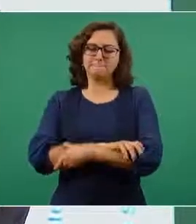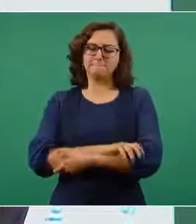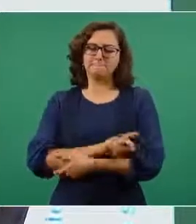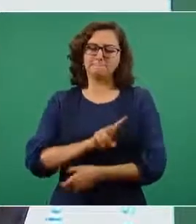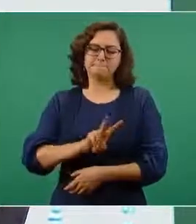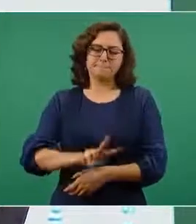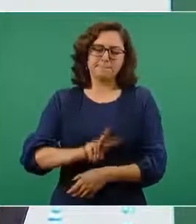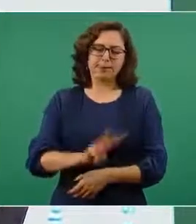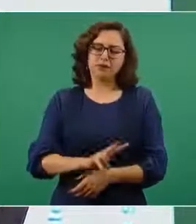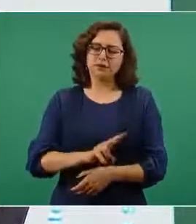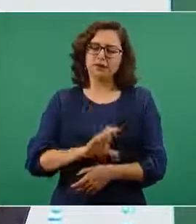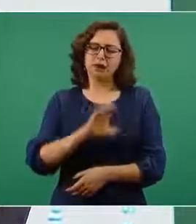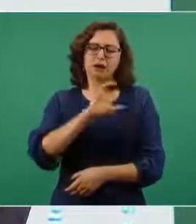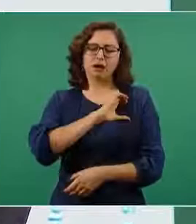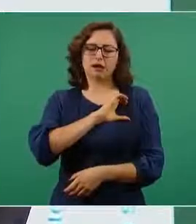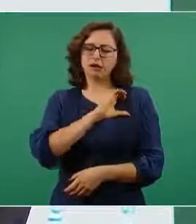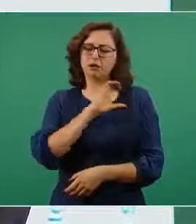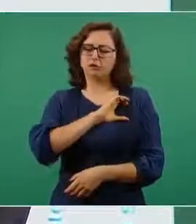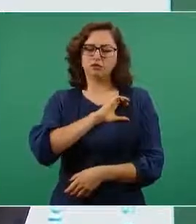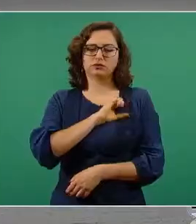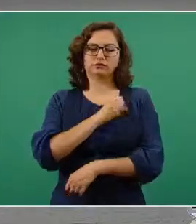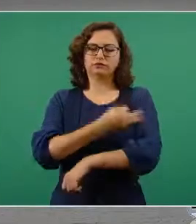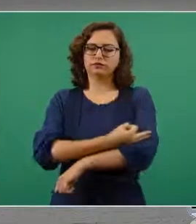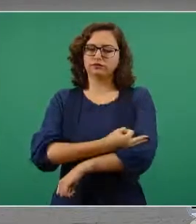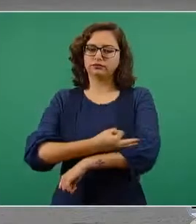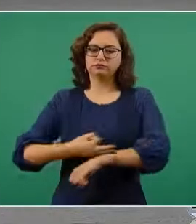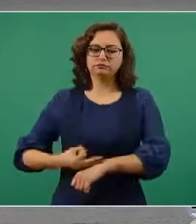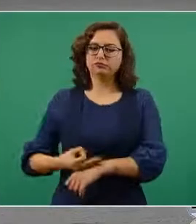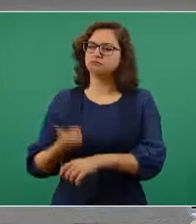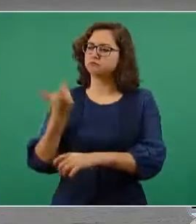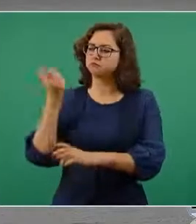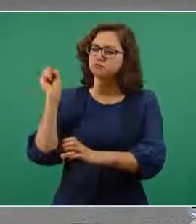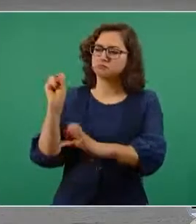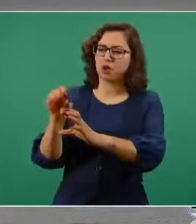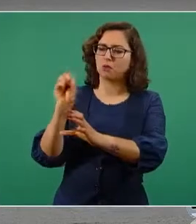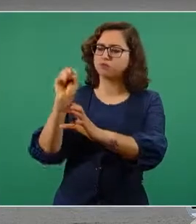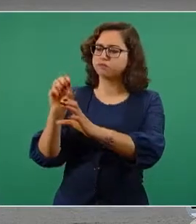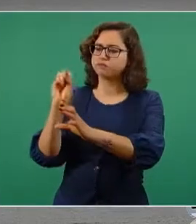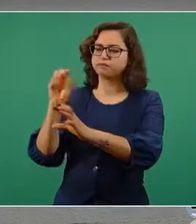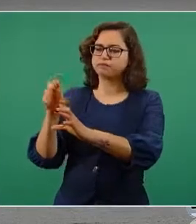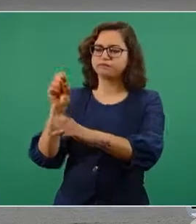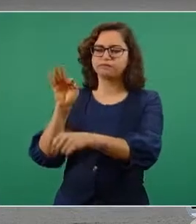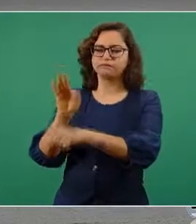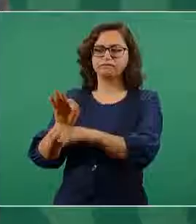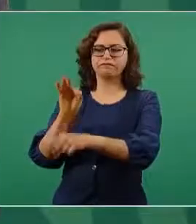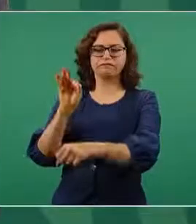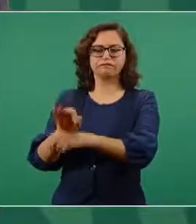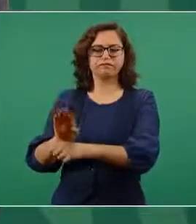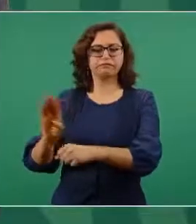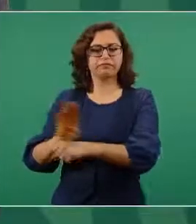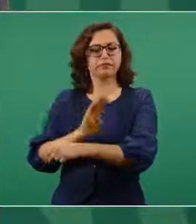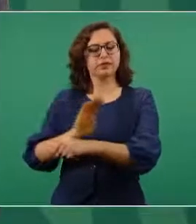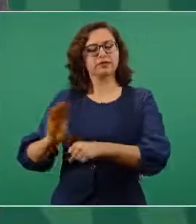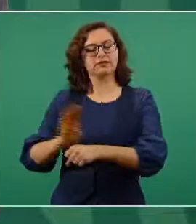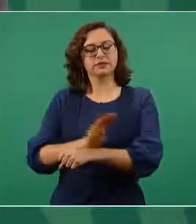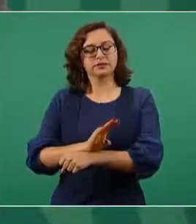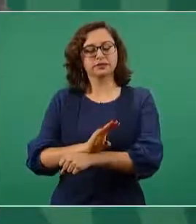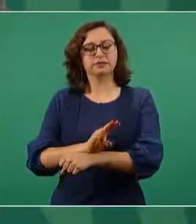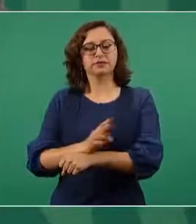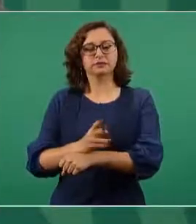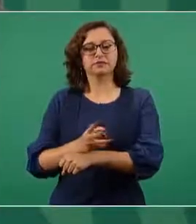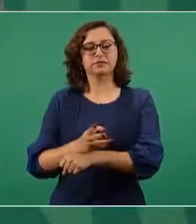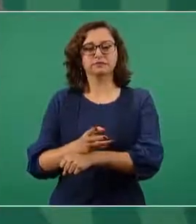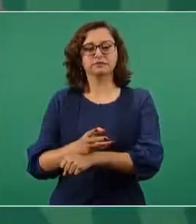cariñosos, afectuosos con sus familias en México y